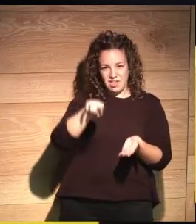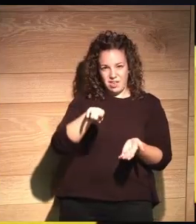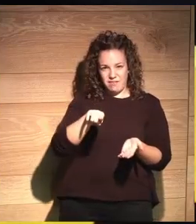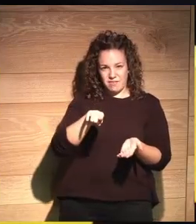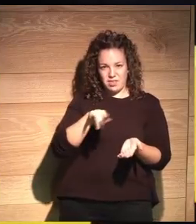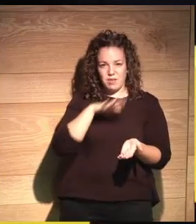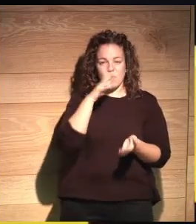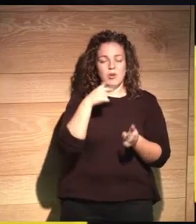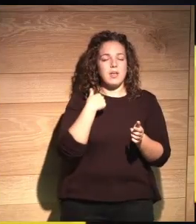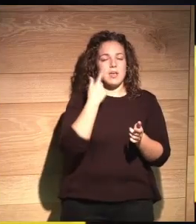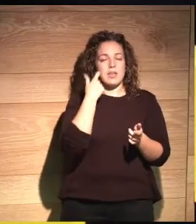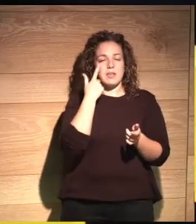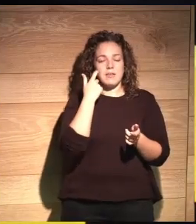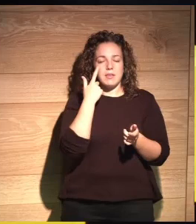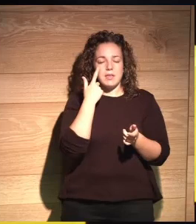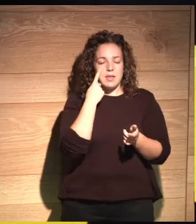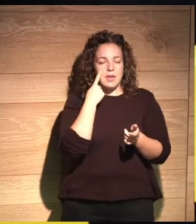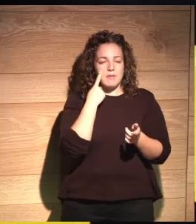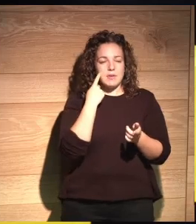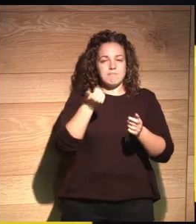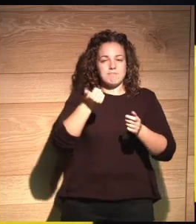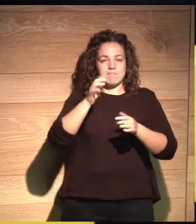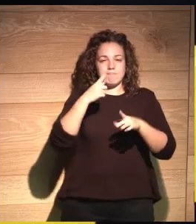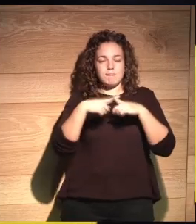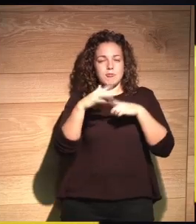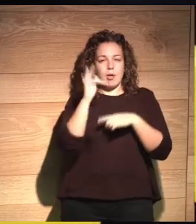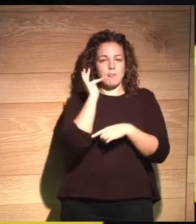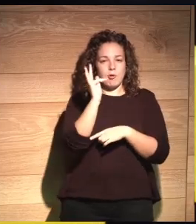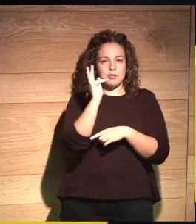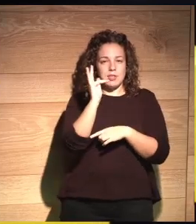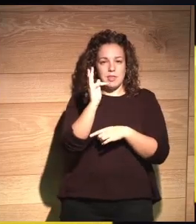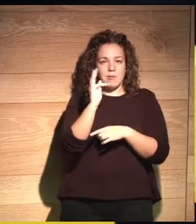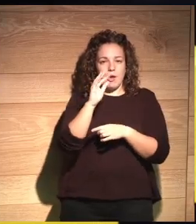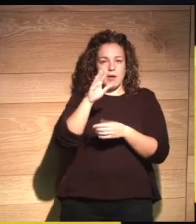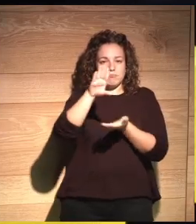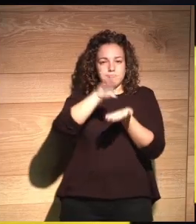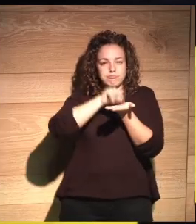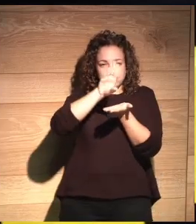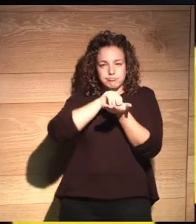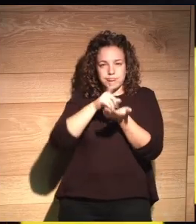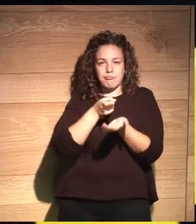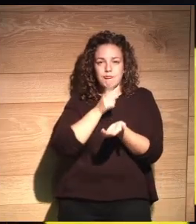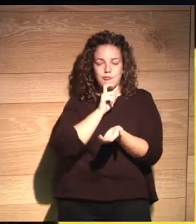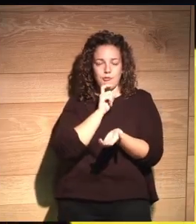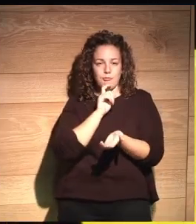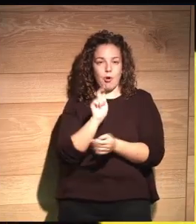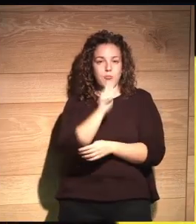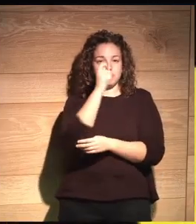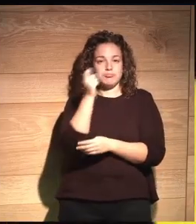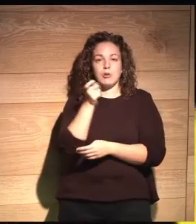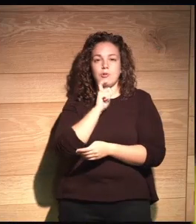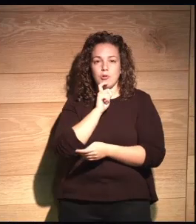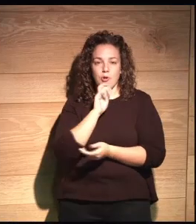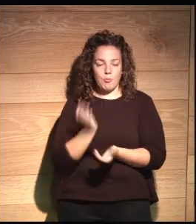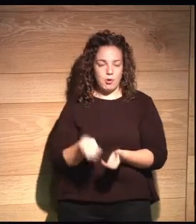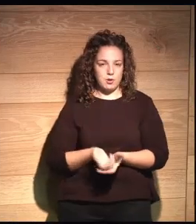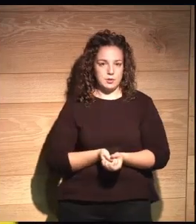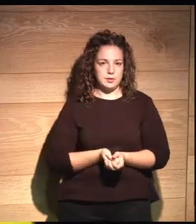extraer ventajas enormes positivas de verdad